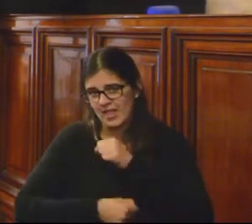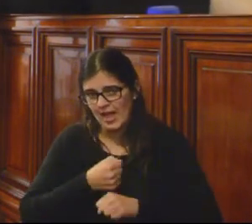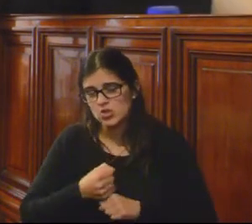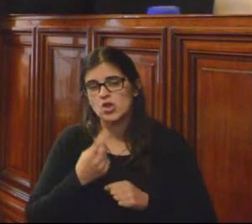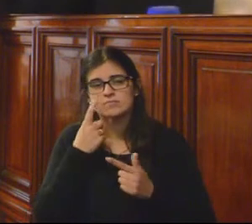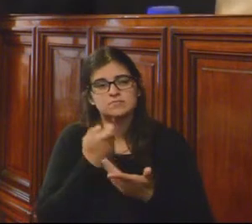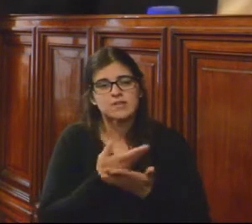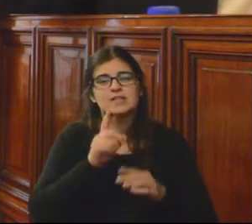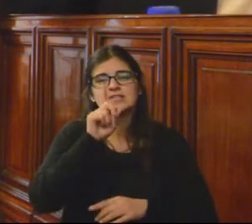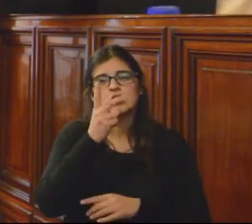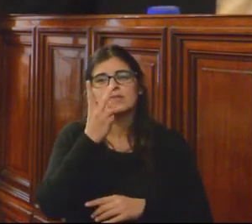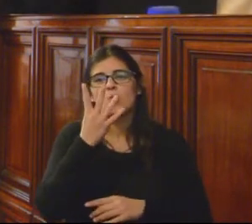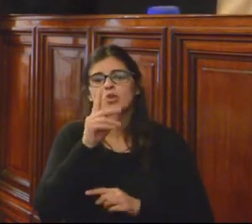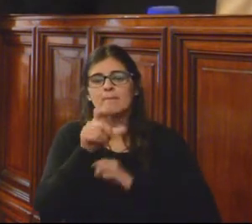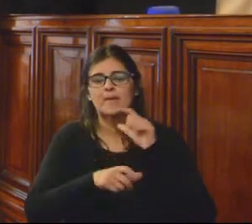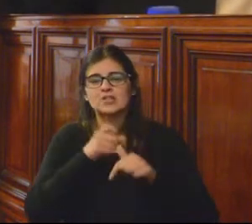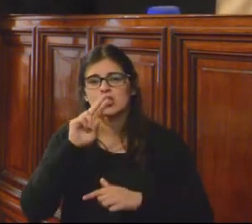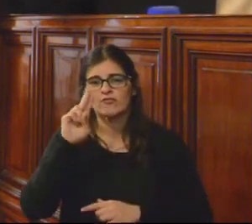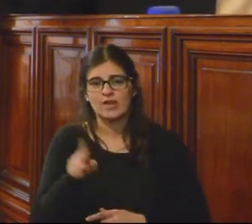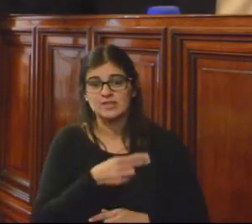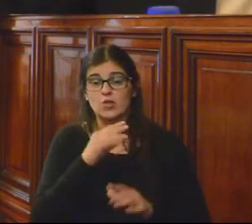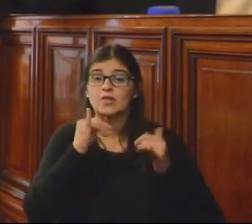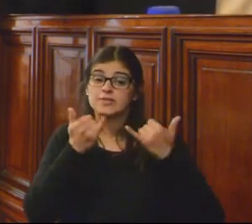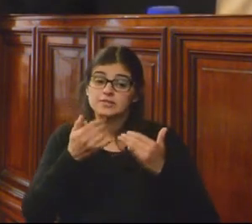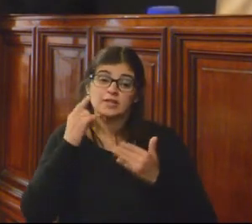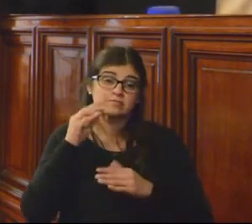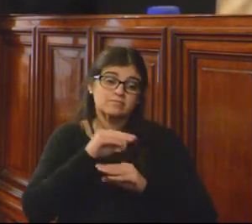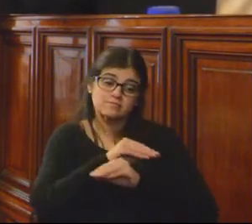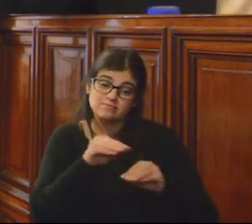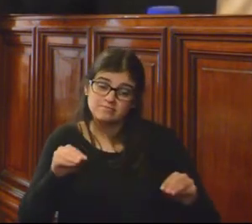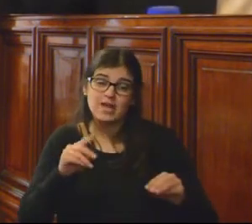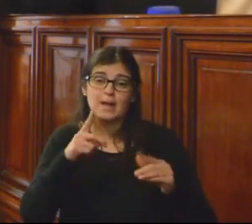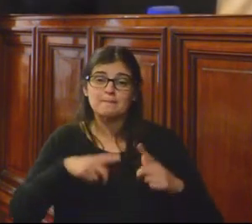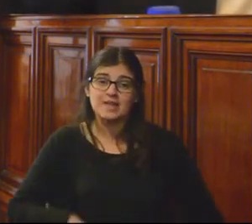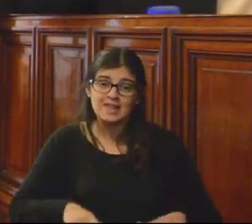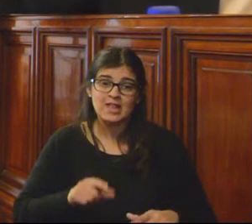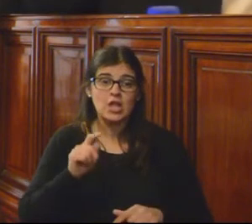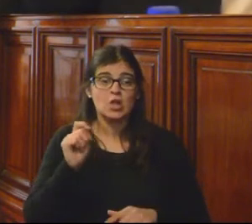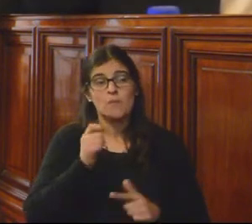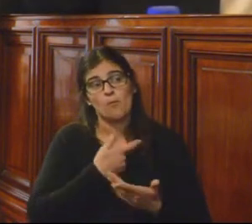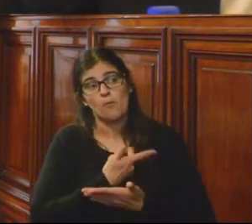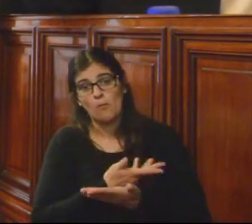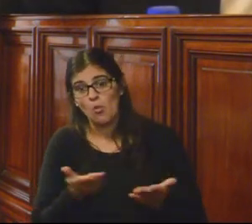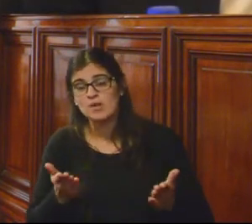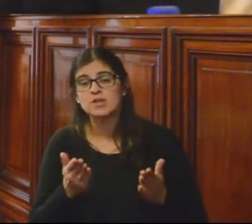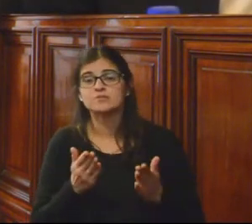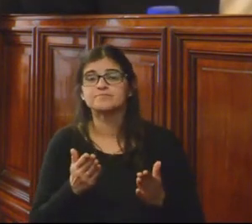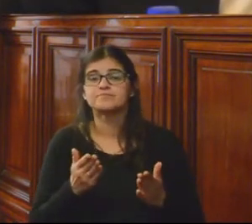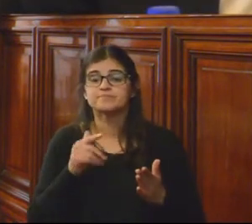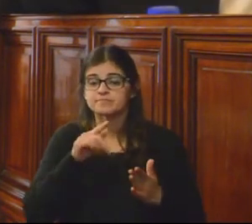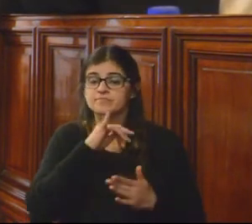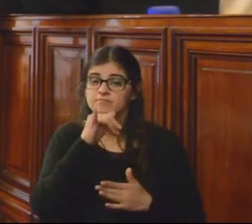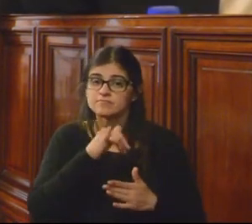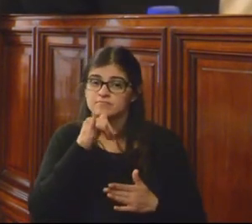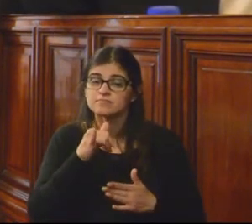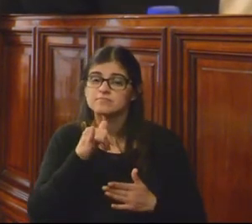destacan 124 personas fallecidas. Recordamos que lamentablemente el Ministerio Público, esos datos han